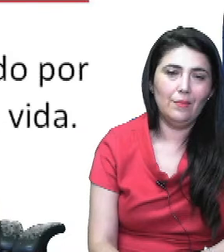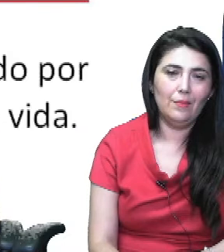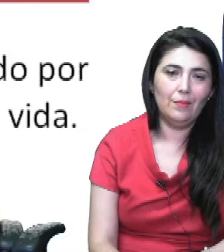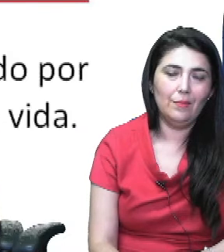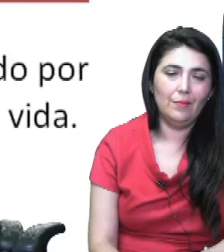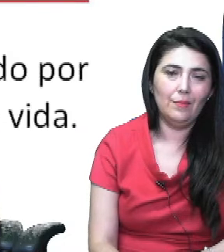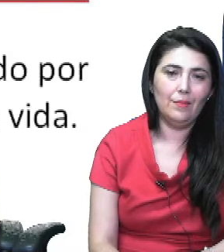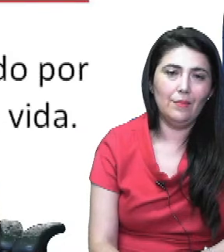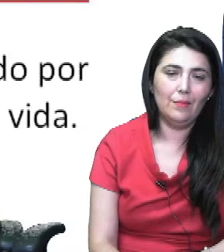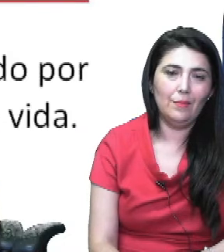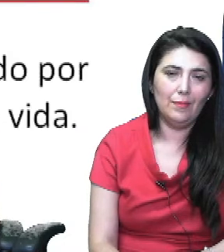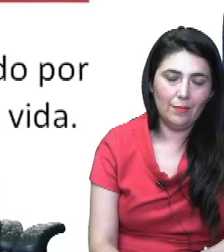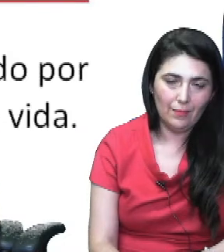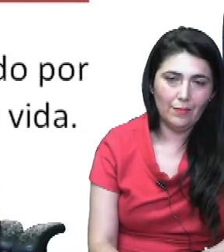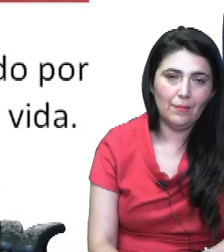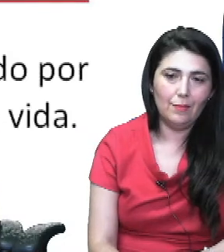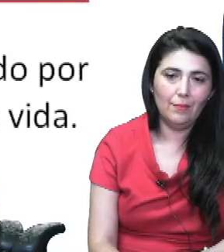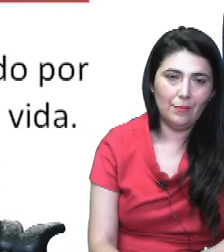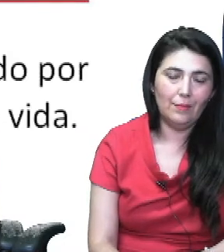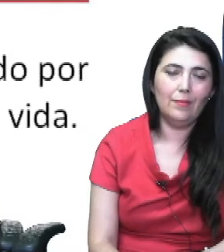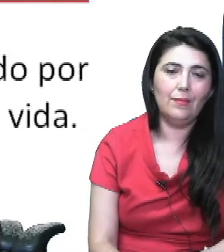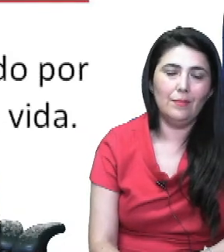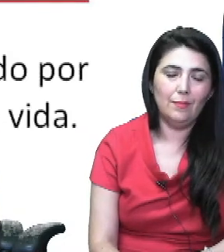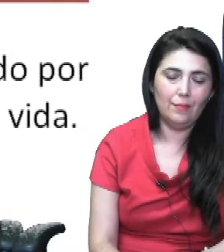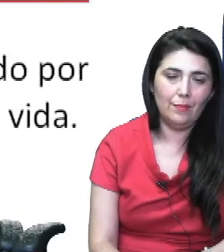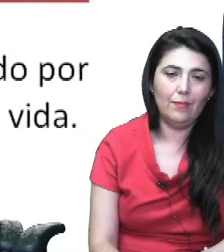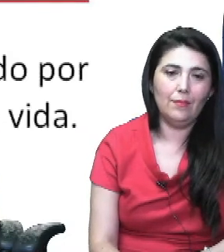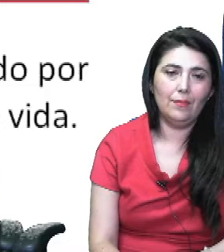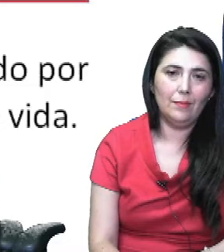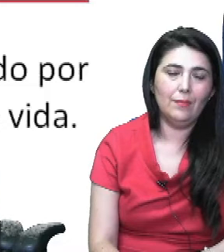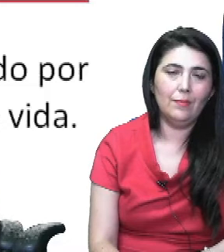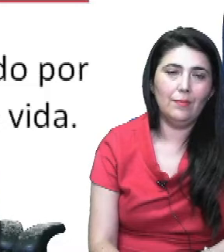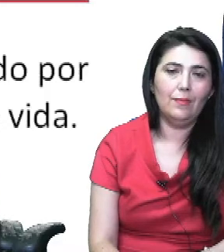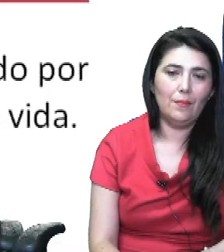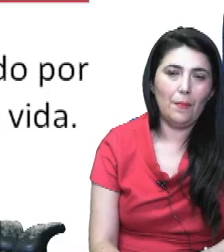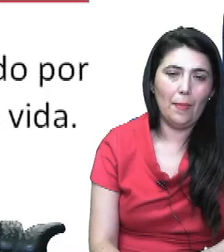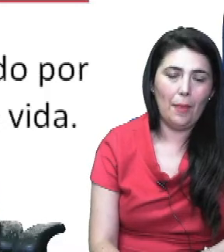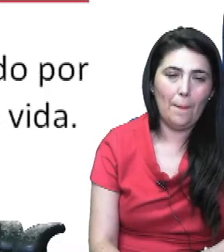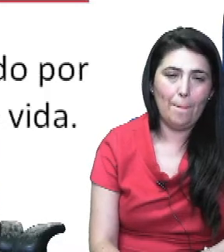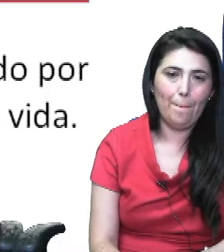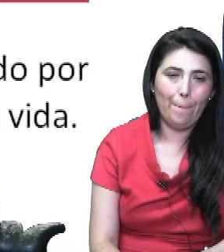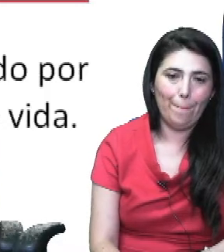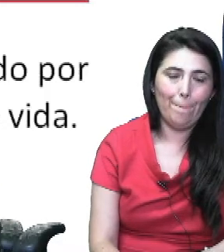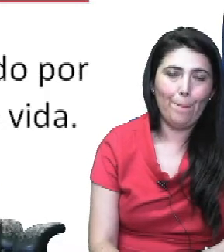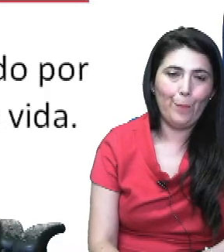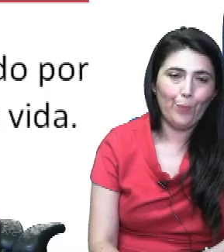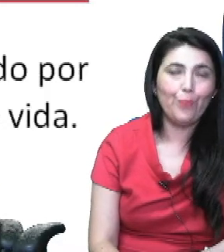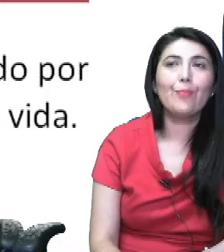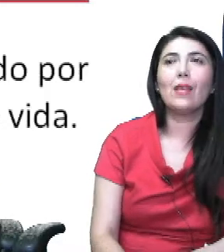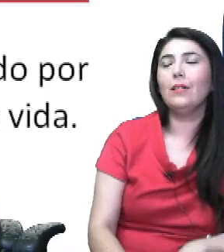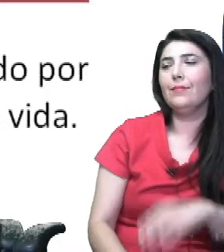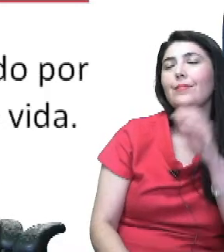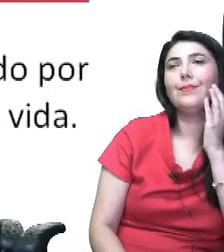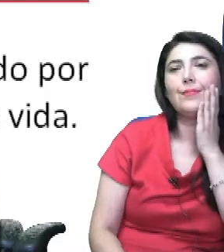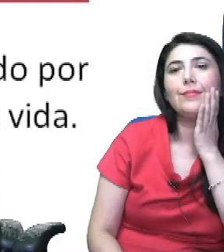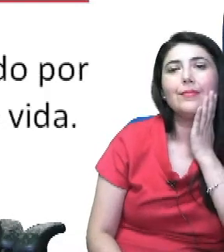continuar con las rutinas habituales, ciertos familiares, laborales, sociales, tras un evento y con un mínimo nivel de perturbación. Ya son personas de